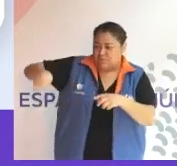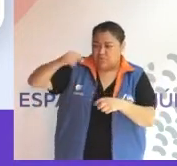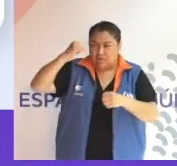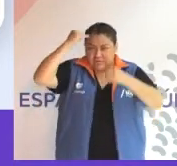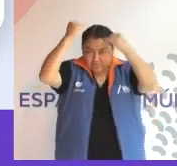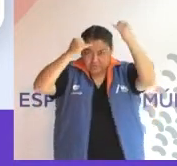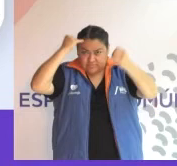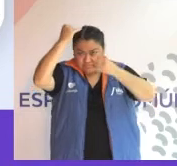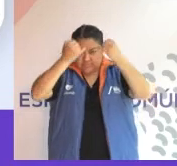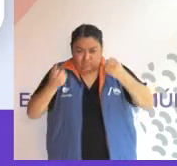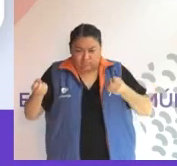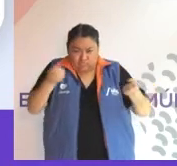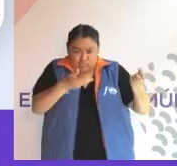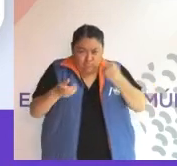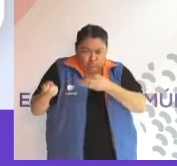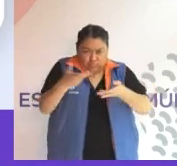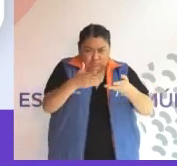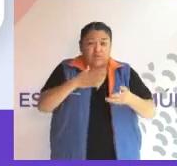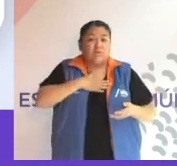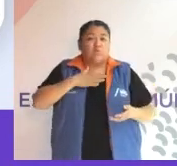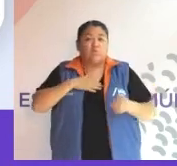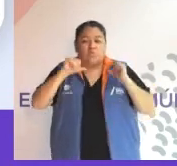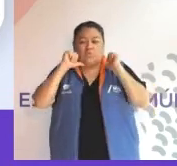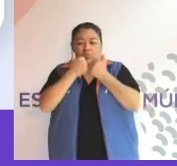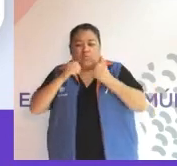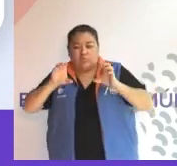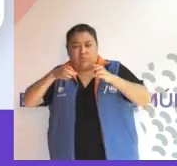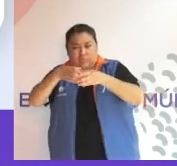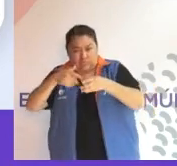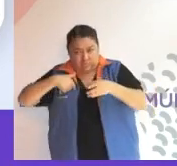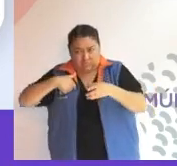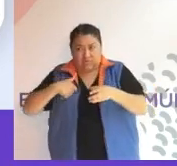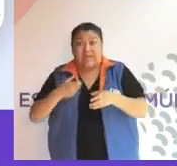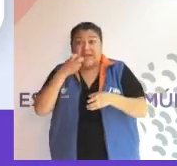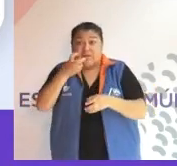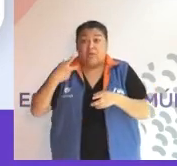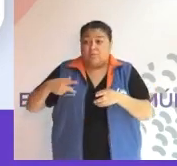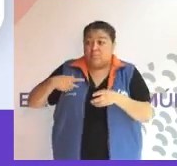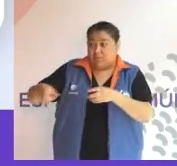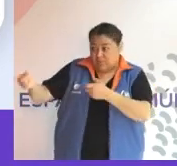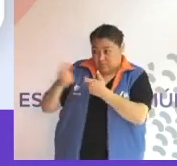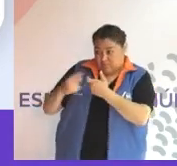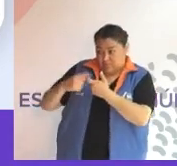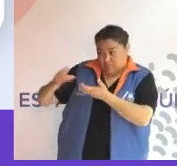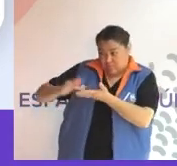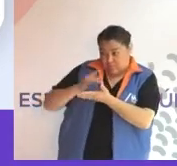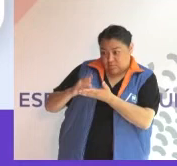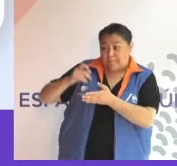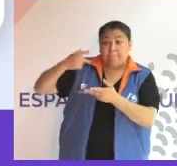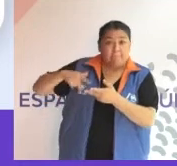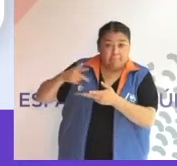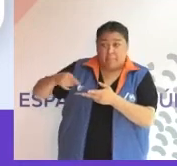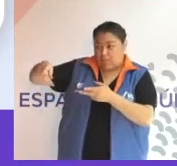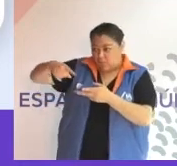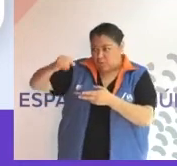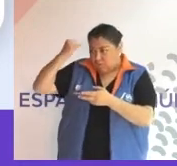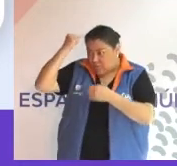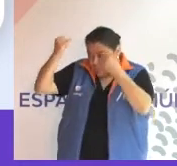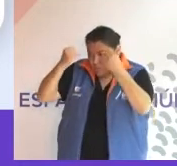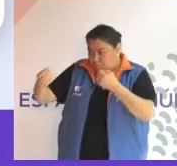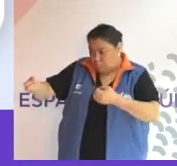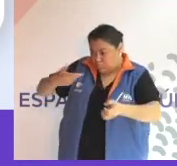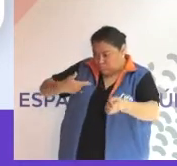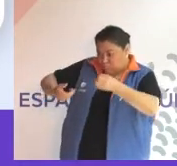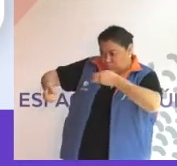donde estoy, justamente estamos haciendo ese cambio, que los voluntarios que tenemos son de la misma sociedad y ellos son los